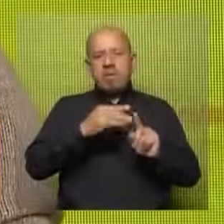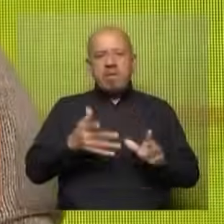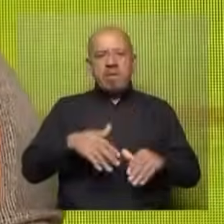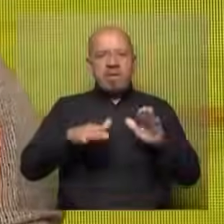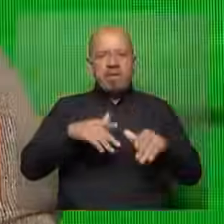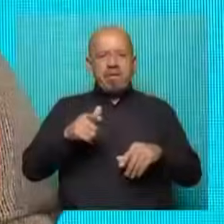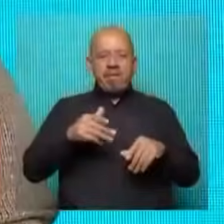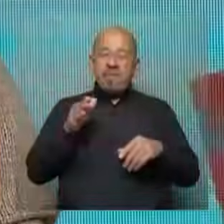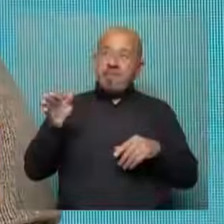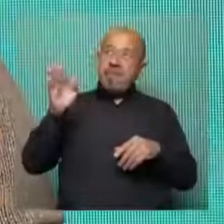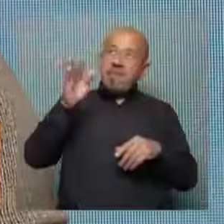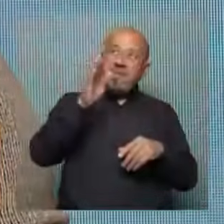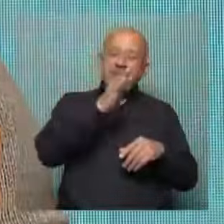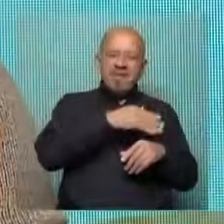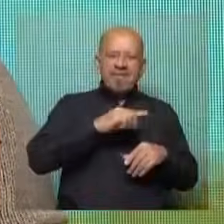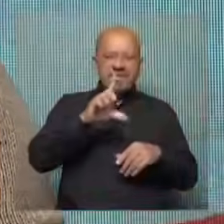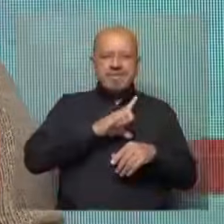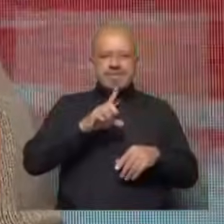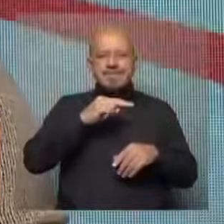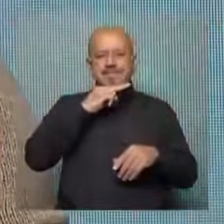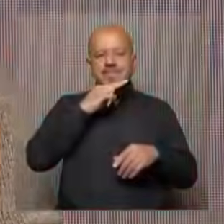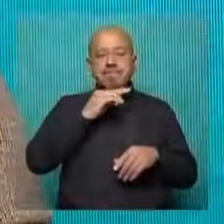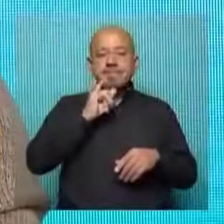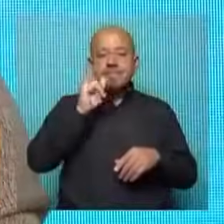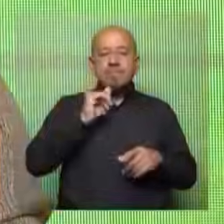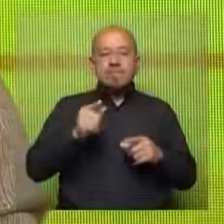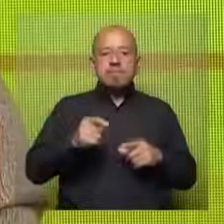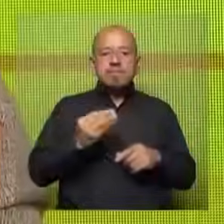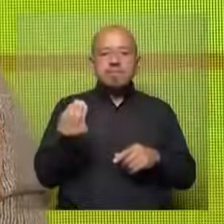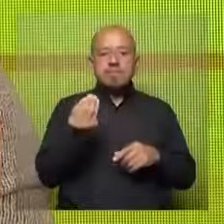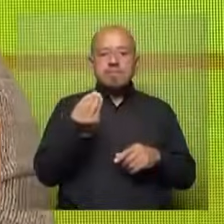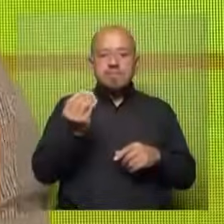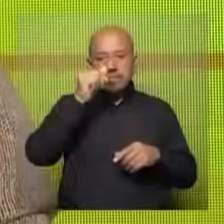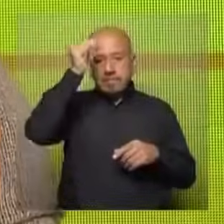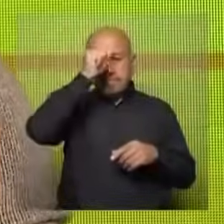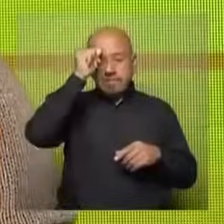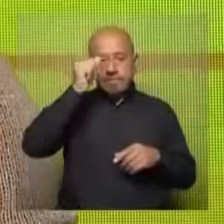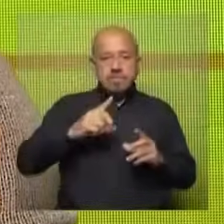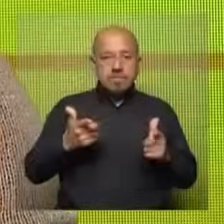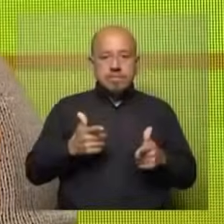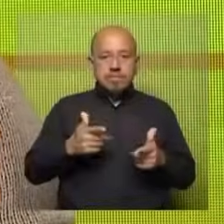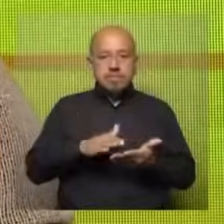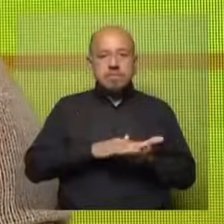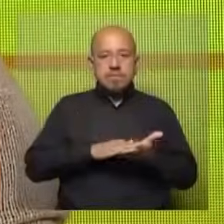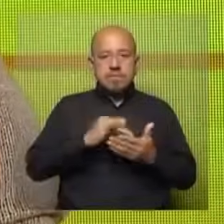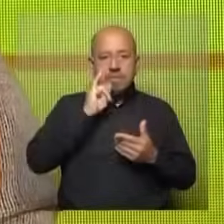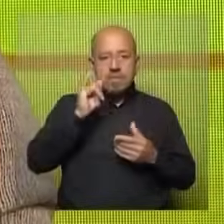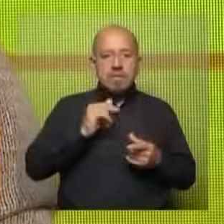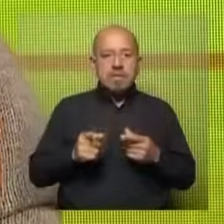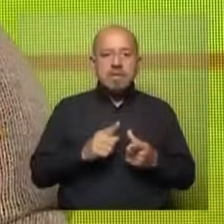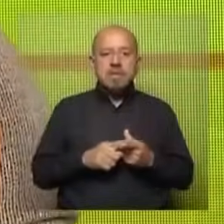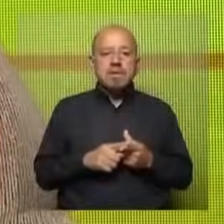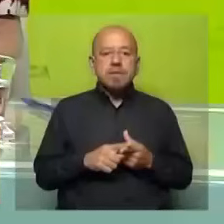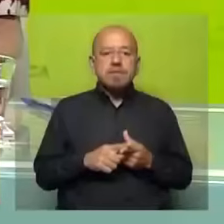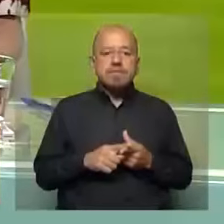qué localidad vaya, ¿no? Porque de lunes a viernes te recibían denuncias y sábado y domingo, si te pasaba algo, no te recibían ninguna denuncia. Entonces, o sea, que hay un